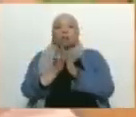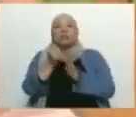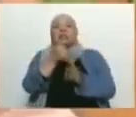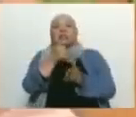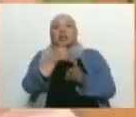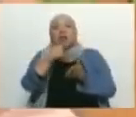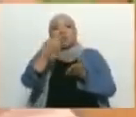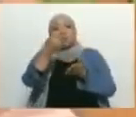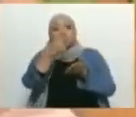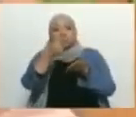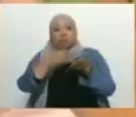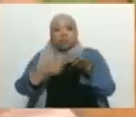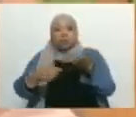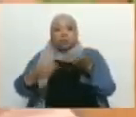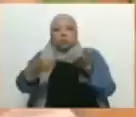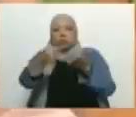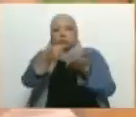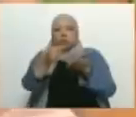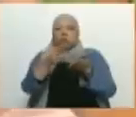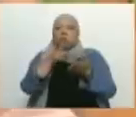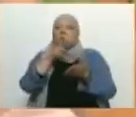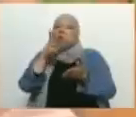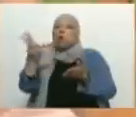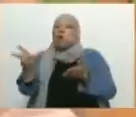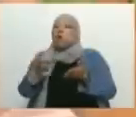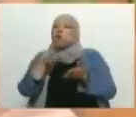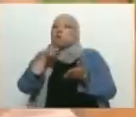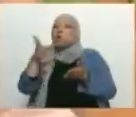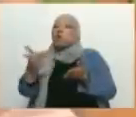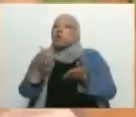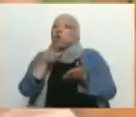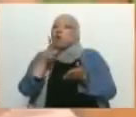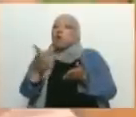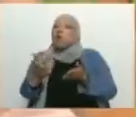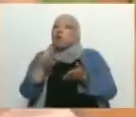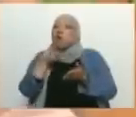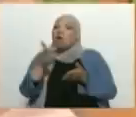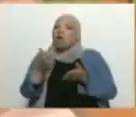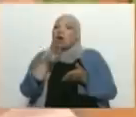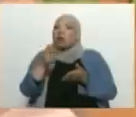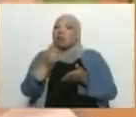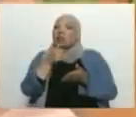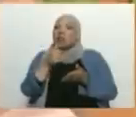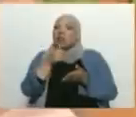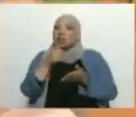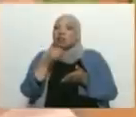¿Quién pintó eso tan horroroso? ¿Quién hizo eso? ¿Quién hizo eso?